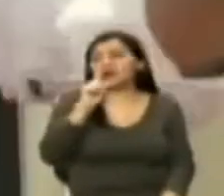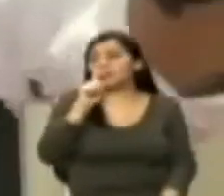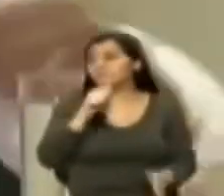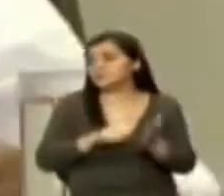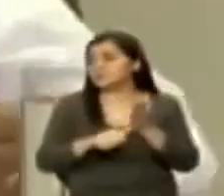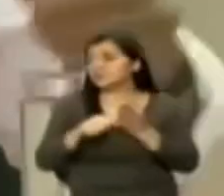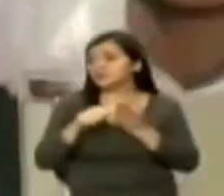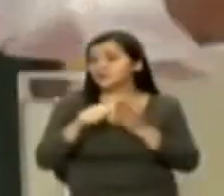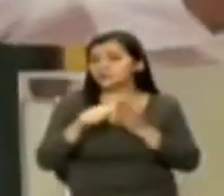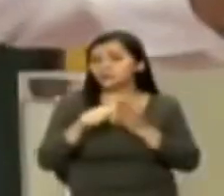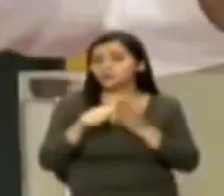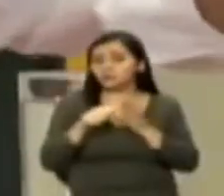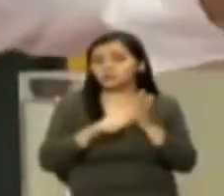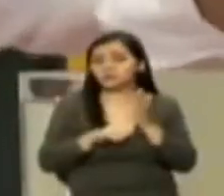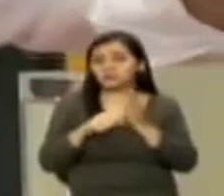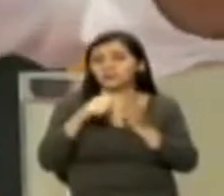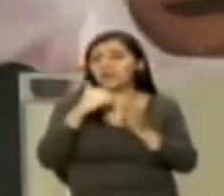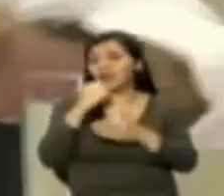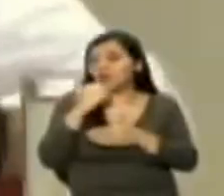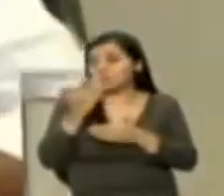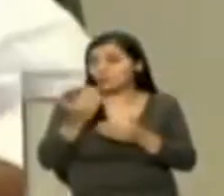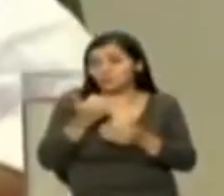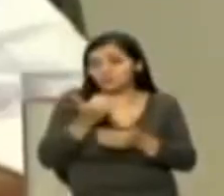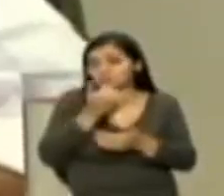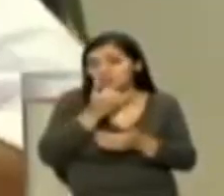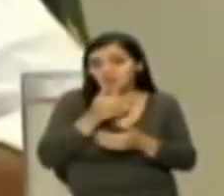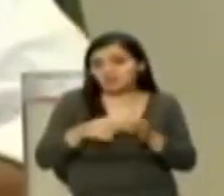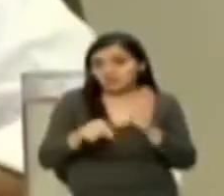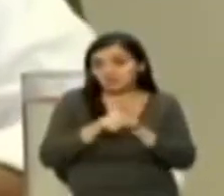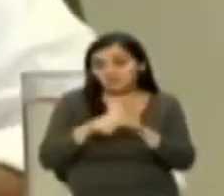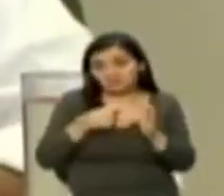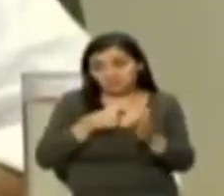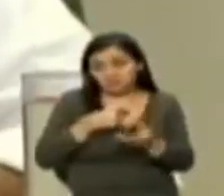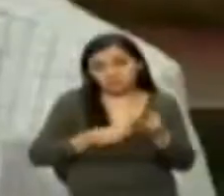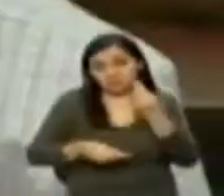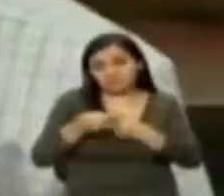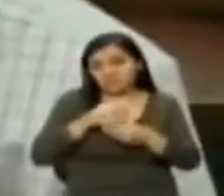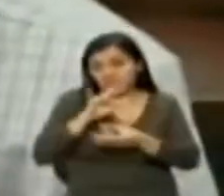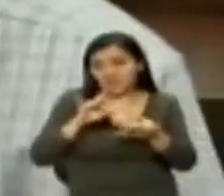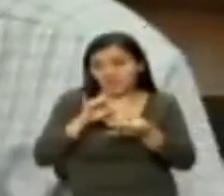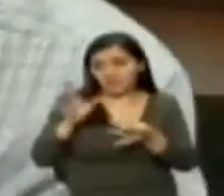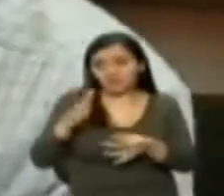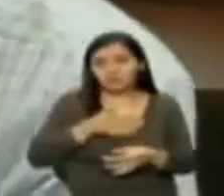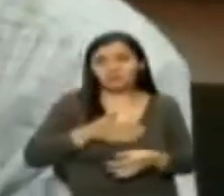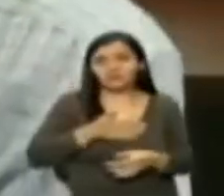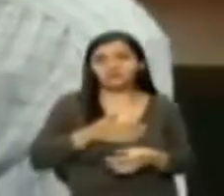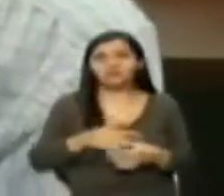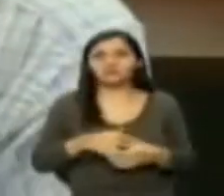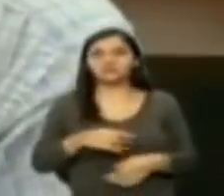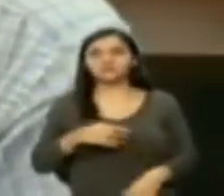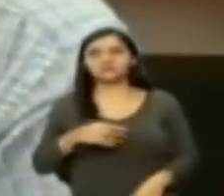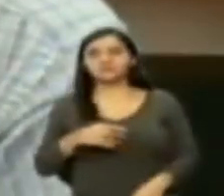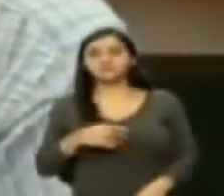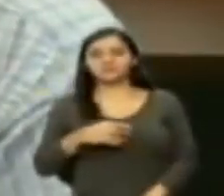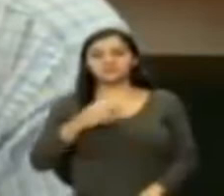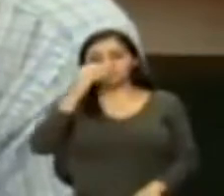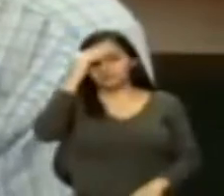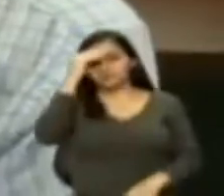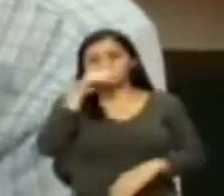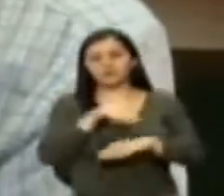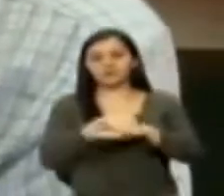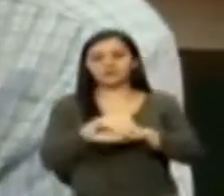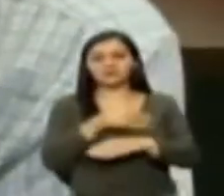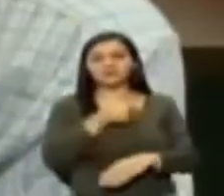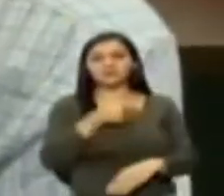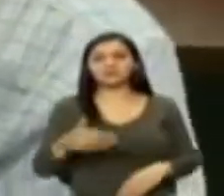favor. Y si dije alguna imprecisión en lo de la Limón-Gualaceo, me corrí. El señor presidente, muy buenas tardes. Un saludo cordial a